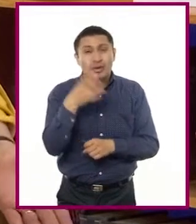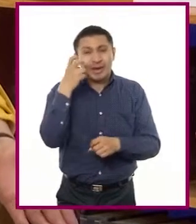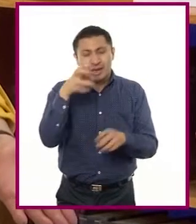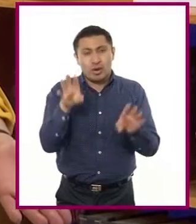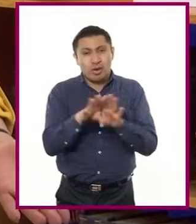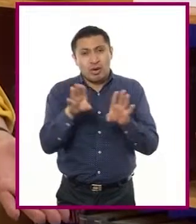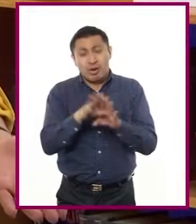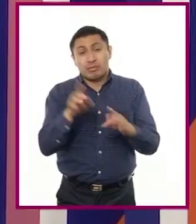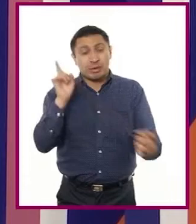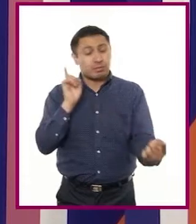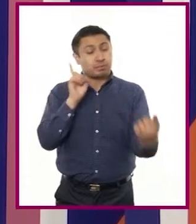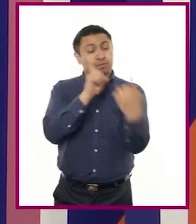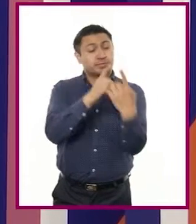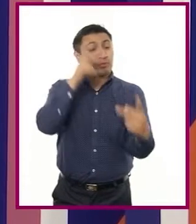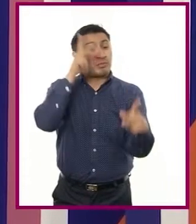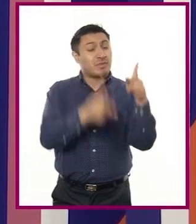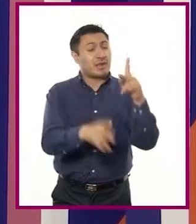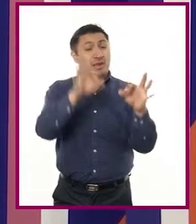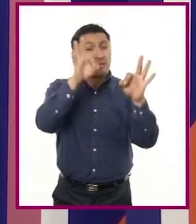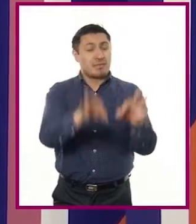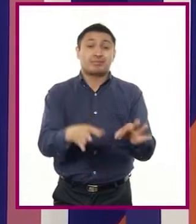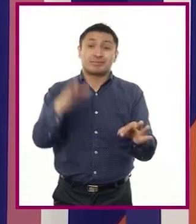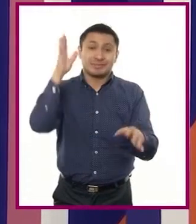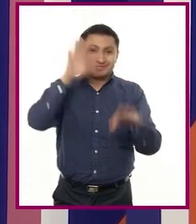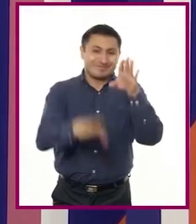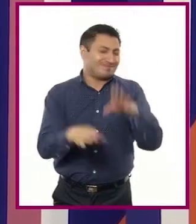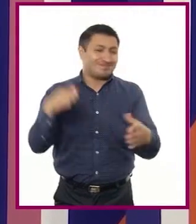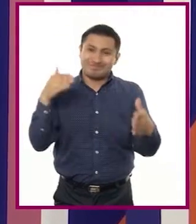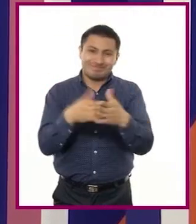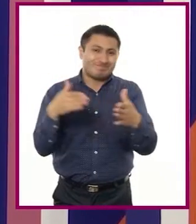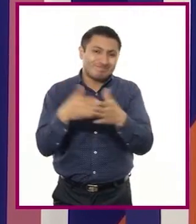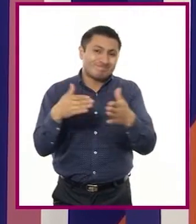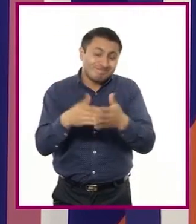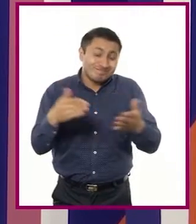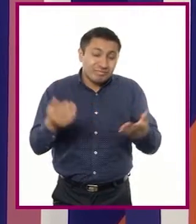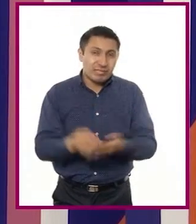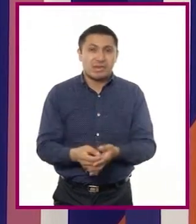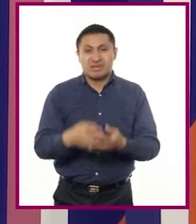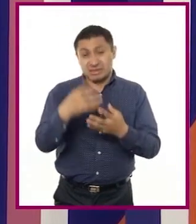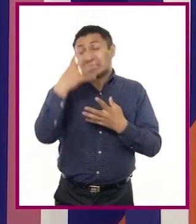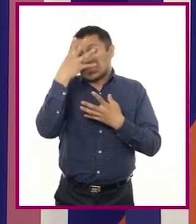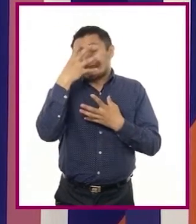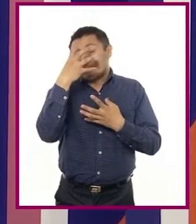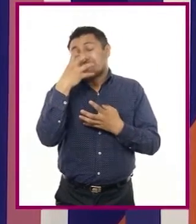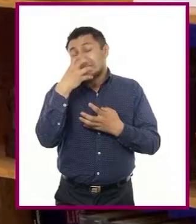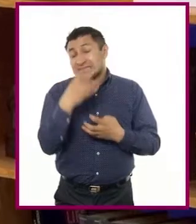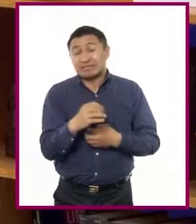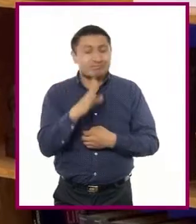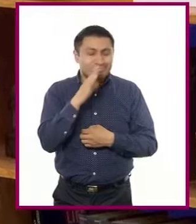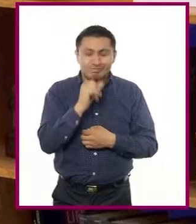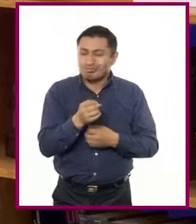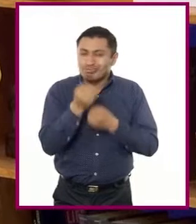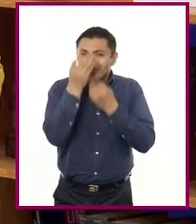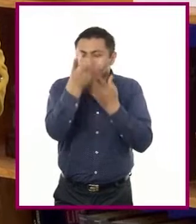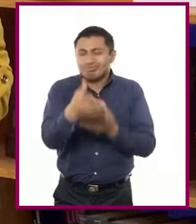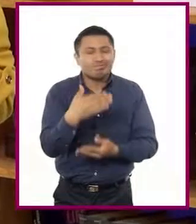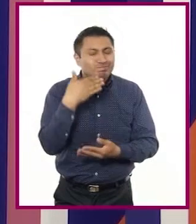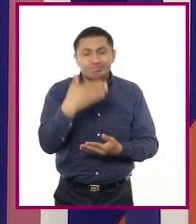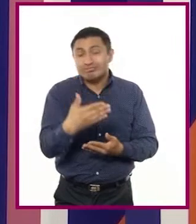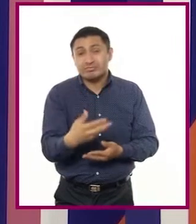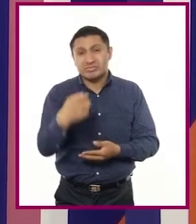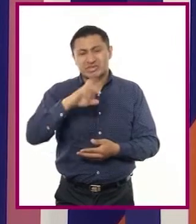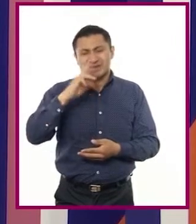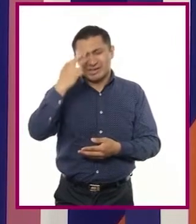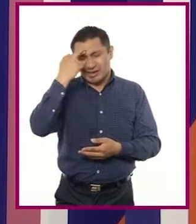nuestro interlocutor. Profesora, es angustiante no poder expresar lo que se desea. Recuerdo un fragmento